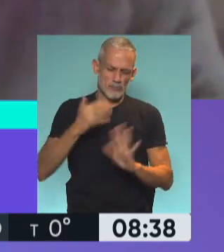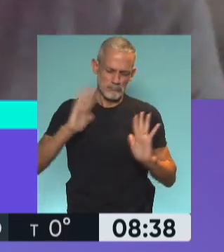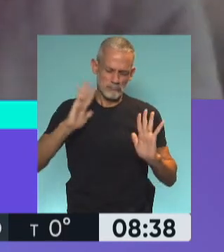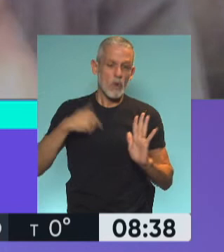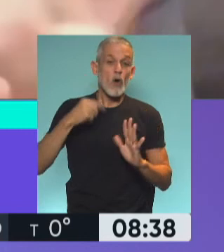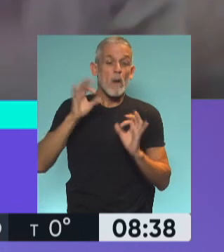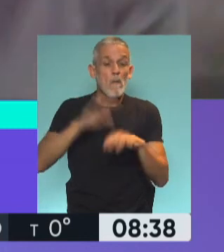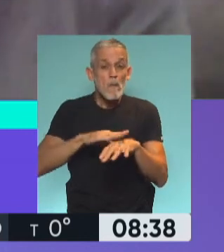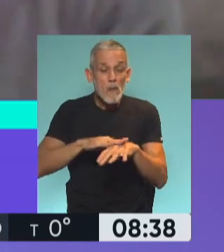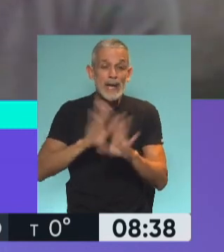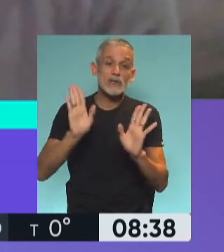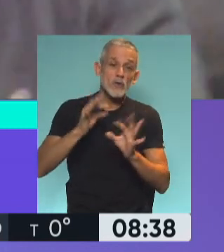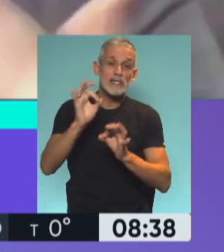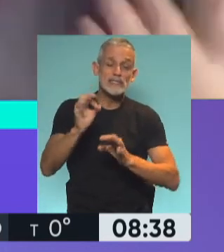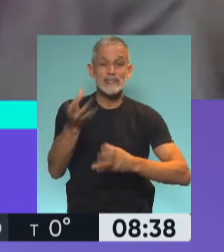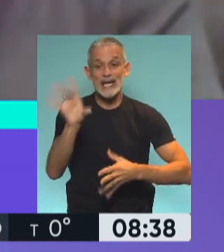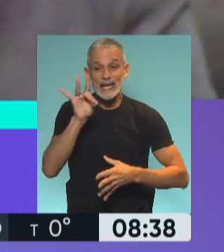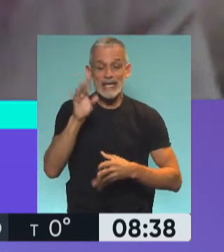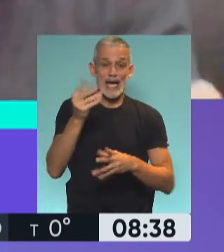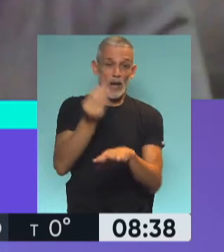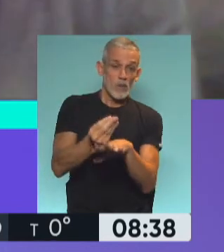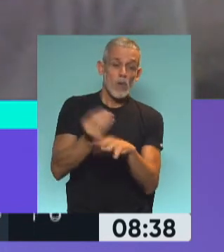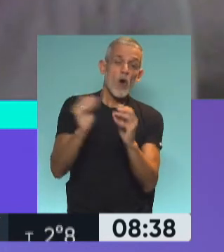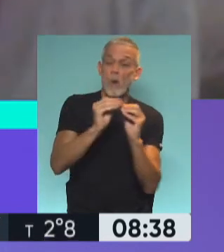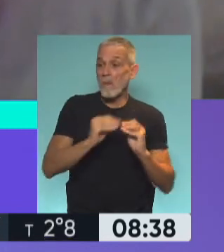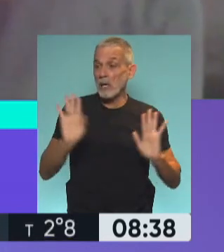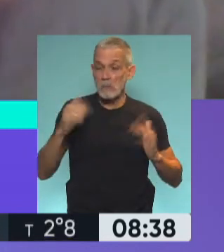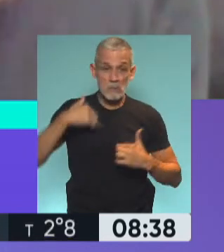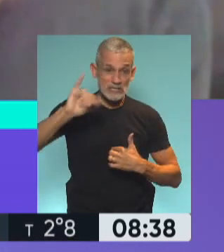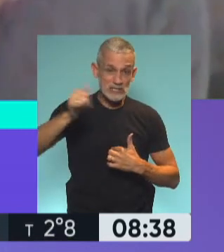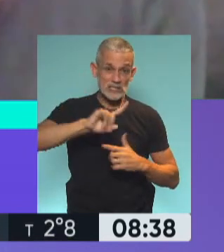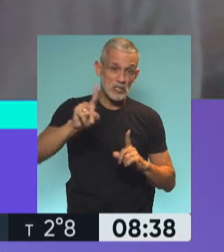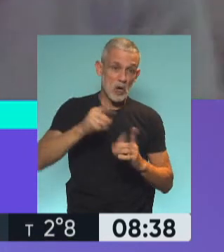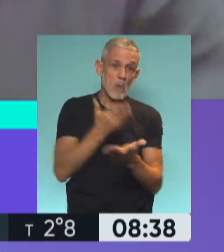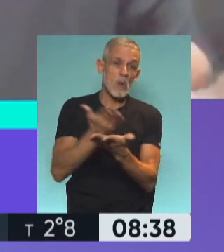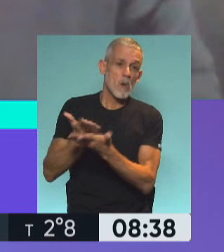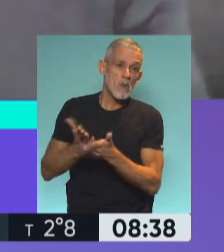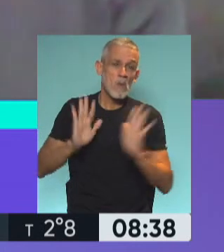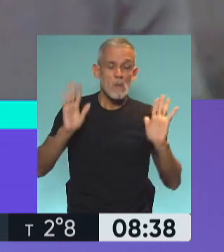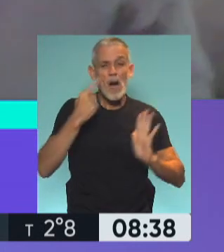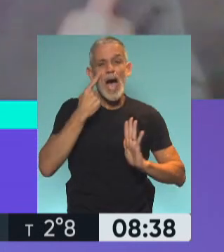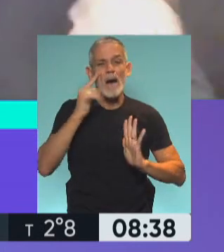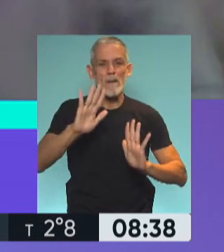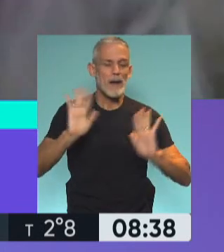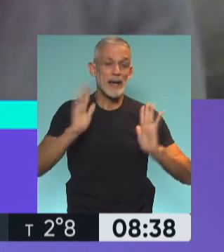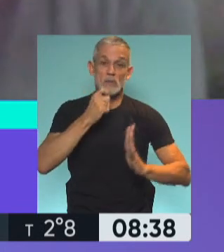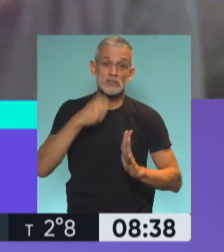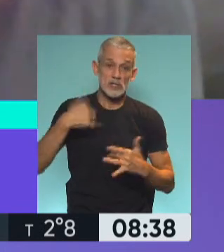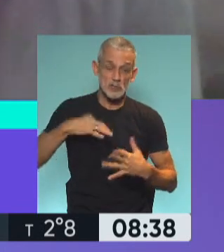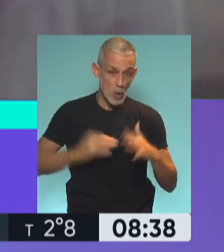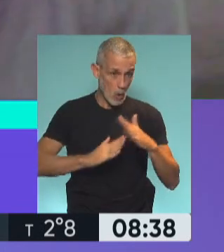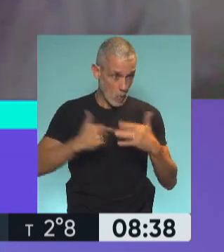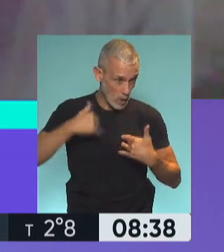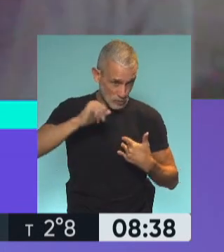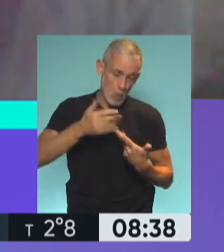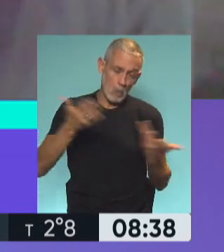llegue el momento y se elijan candidaturas, los compañeros y las compañeras propondrán distintos nombres y veremos ahí lo que sale. Si tengo que encabezar, encabezo,